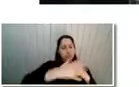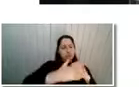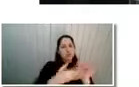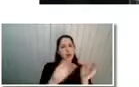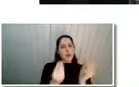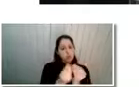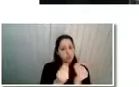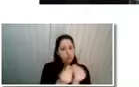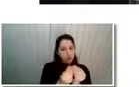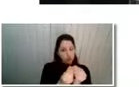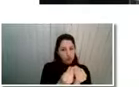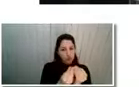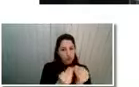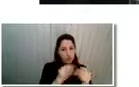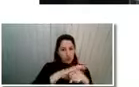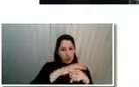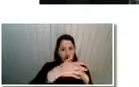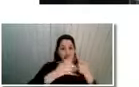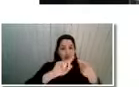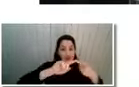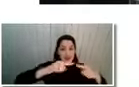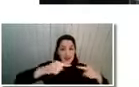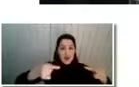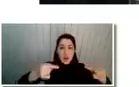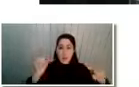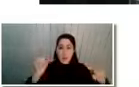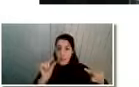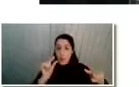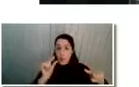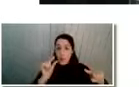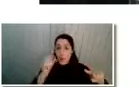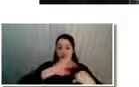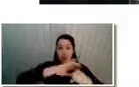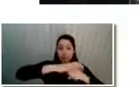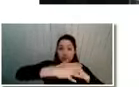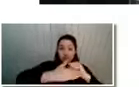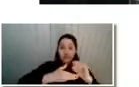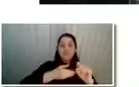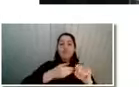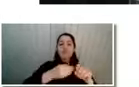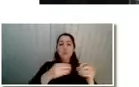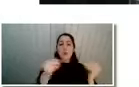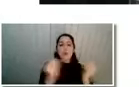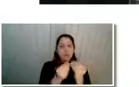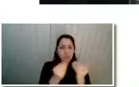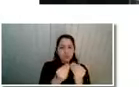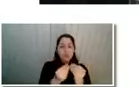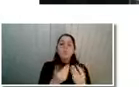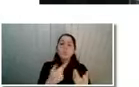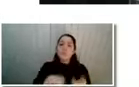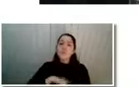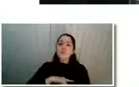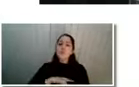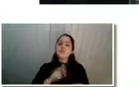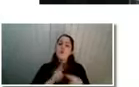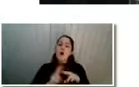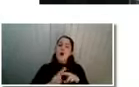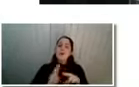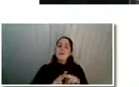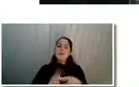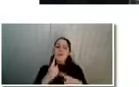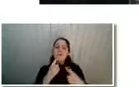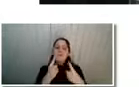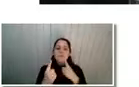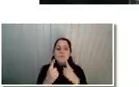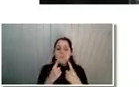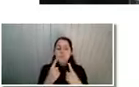es pequeño, pero tiene fragmentos donde uno puede hacer muchas sondas, y entonces se hace esta qPCR con 2, con 3, hasta